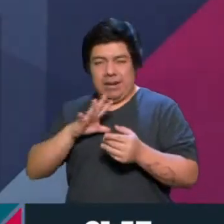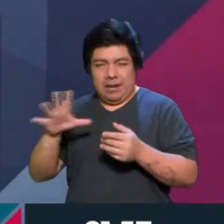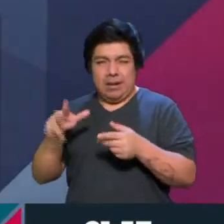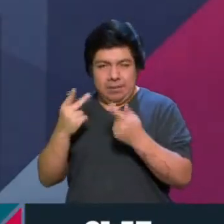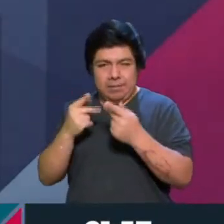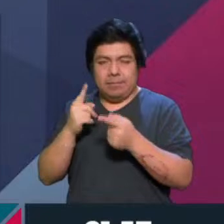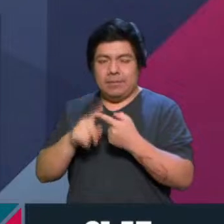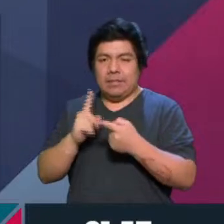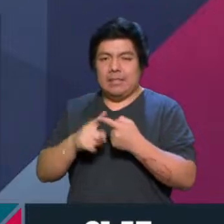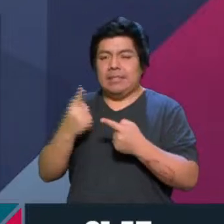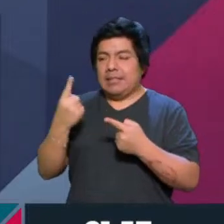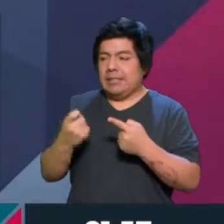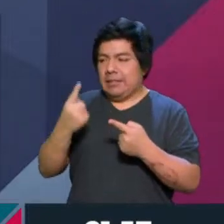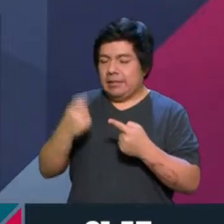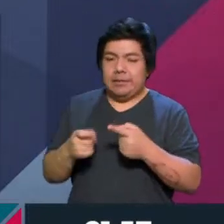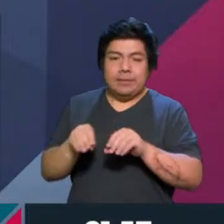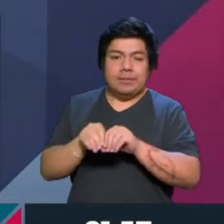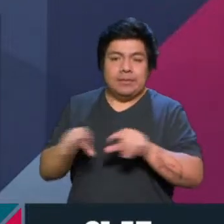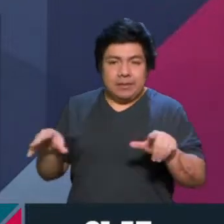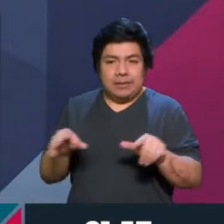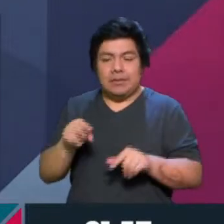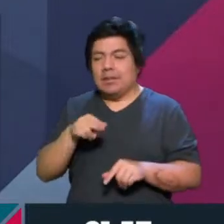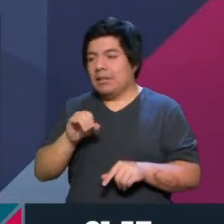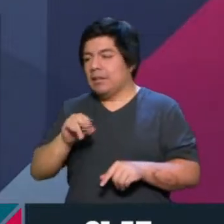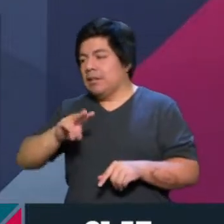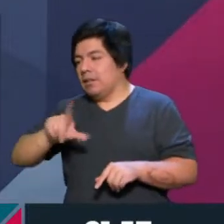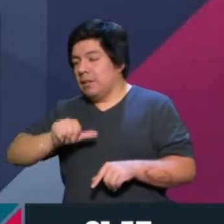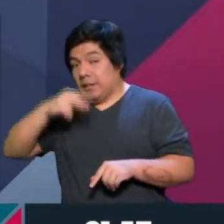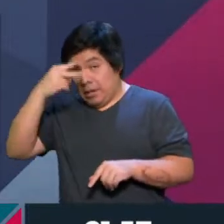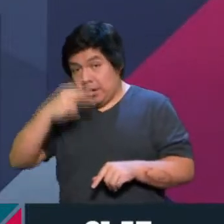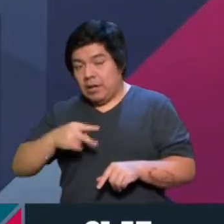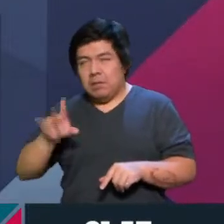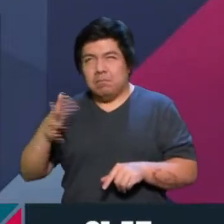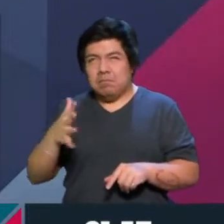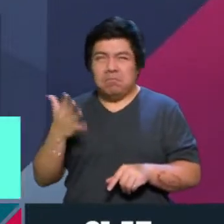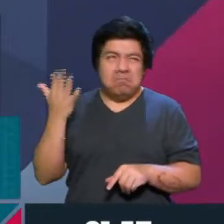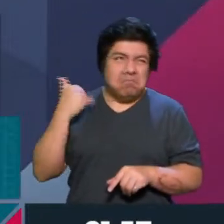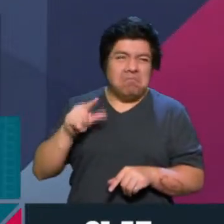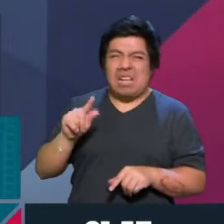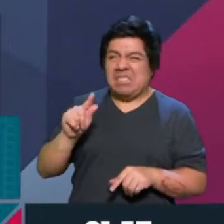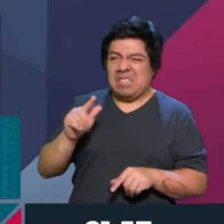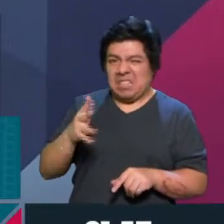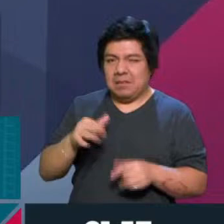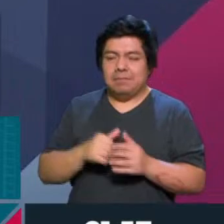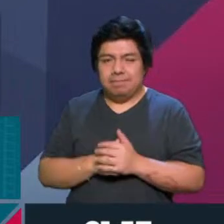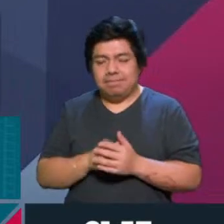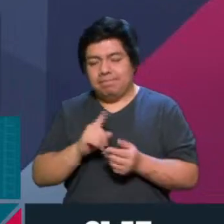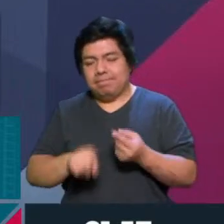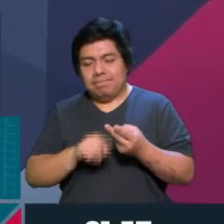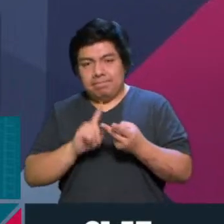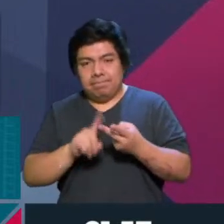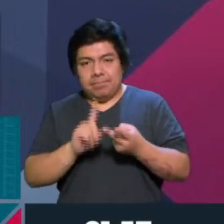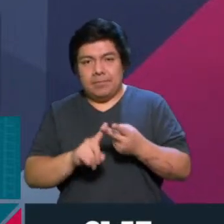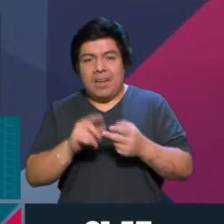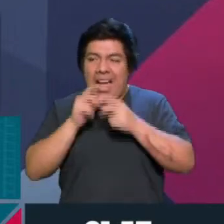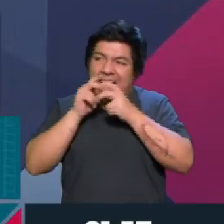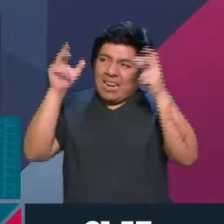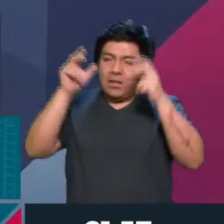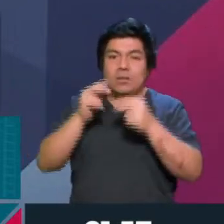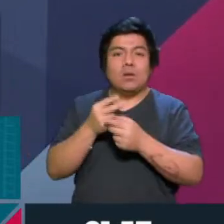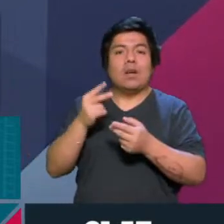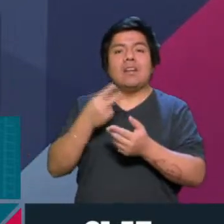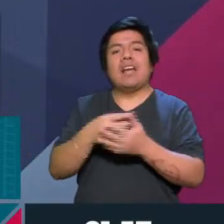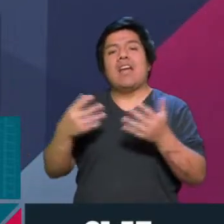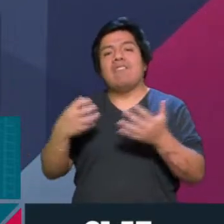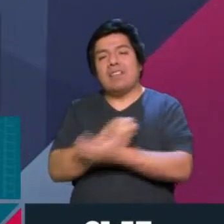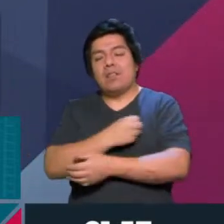es la primera expresión de novela gráfica en México, allá por los años 70. Grito de Victoria, de Augusto